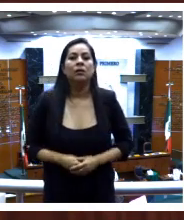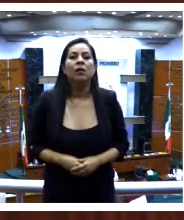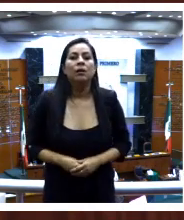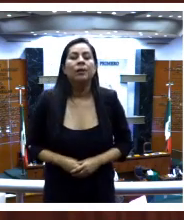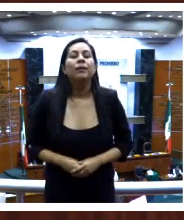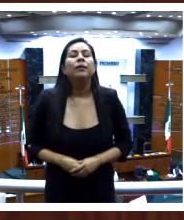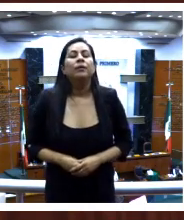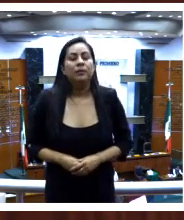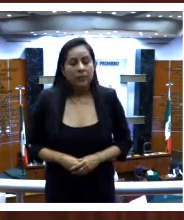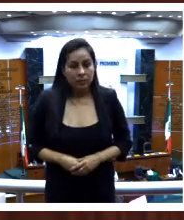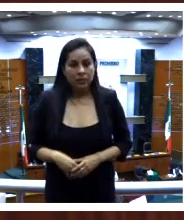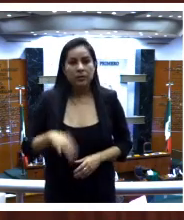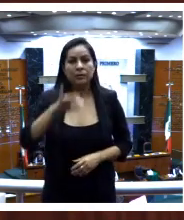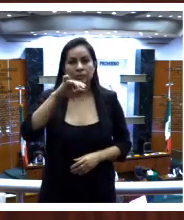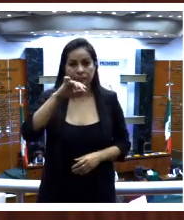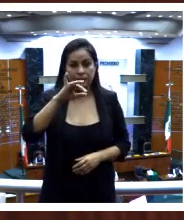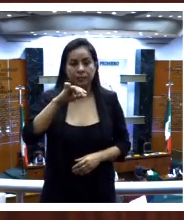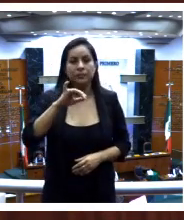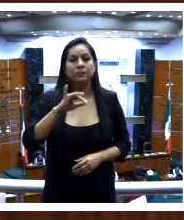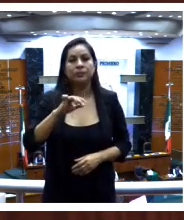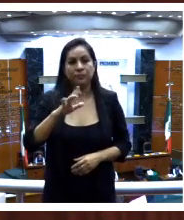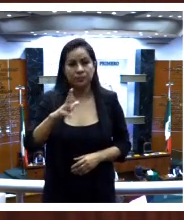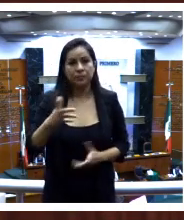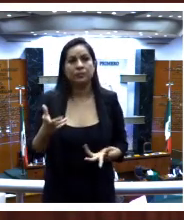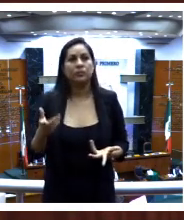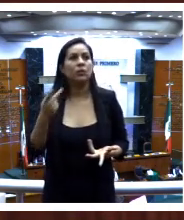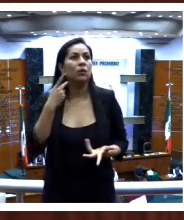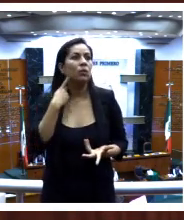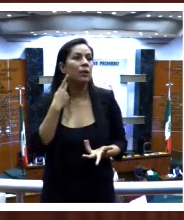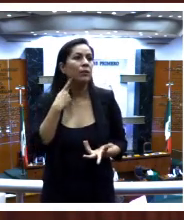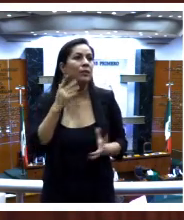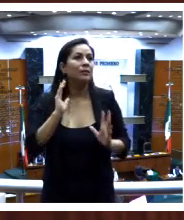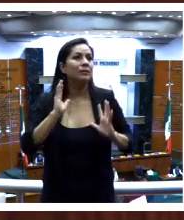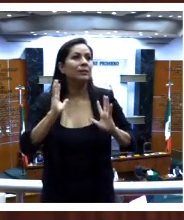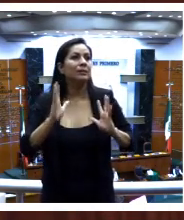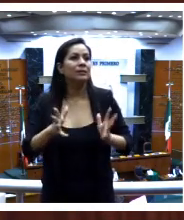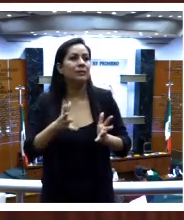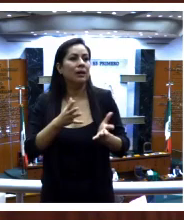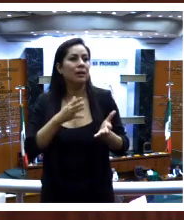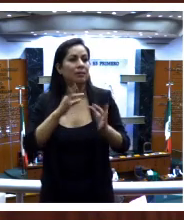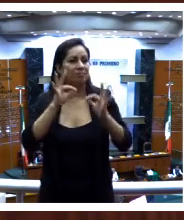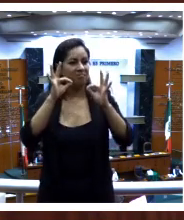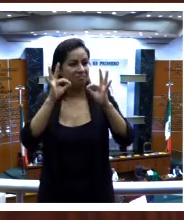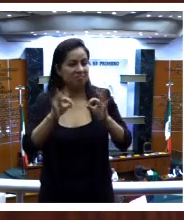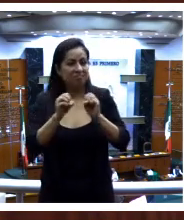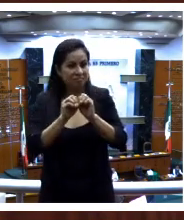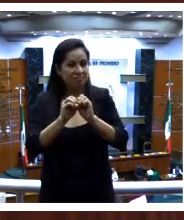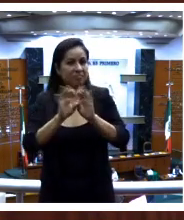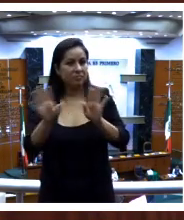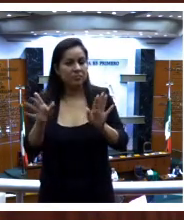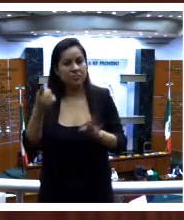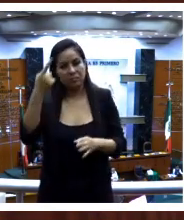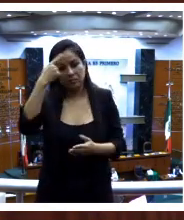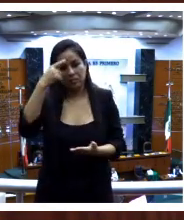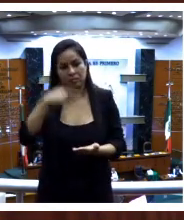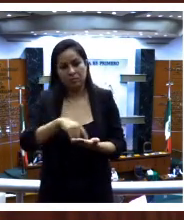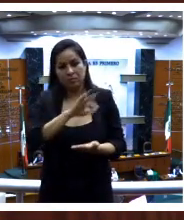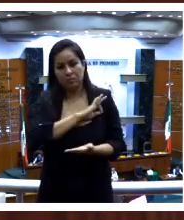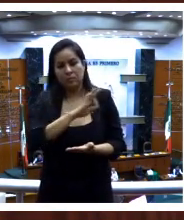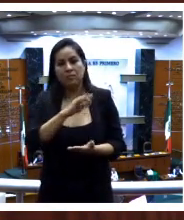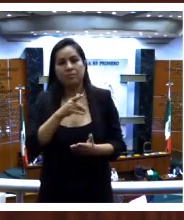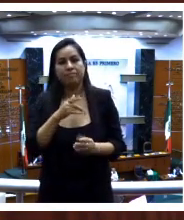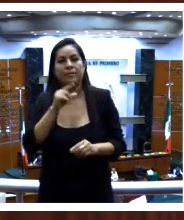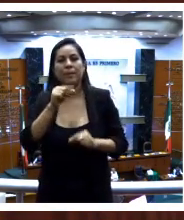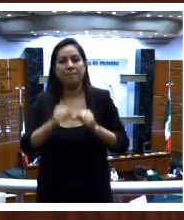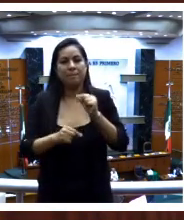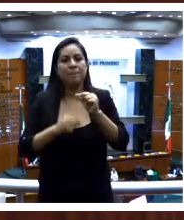sí ha habido, por supuesto, una política ya muy definida para poder cada vez más